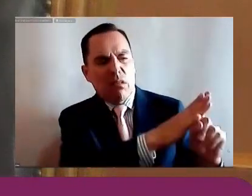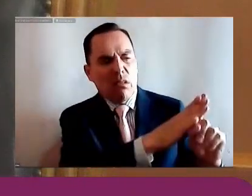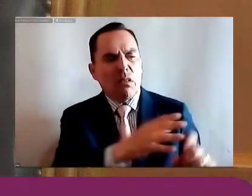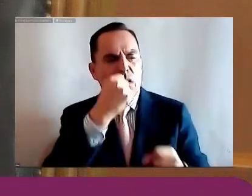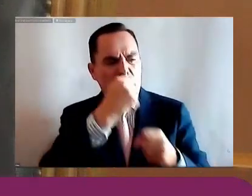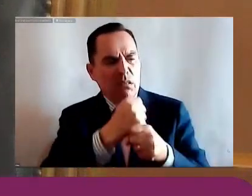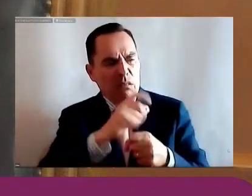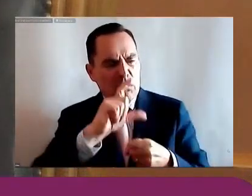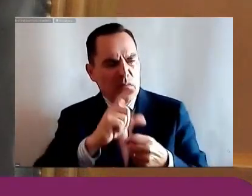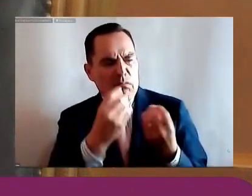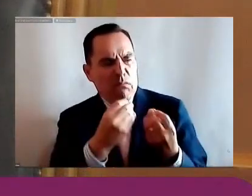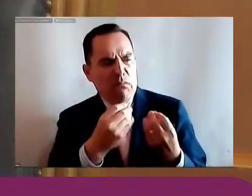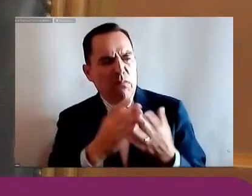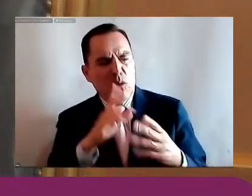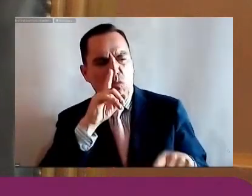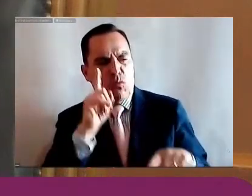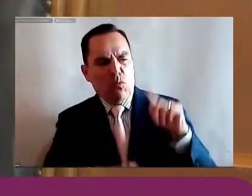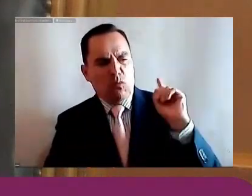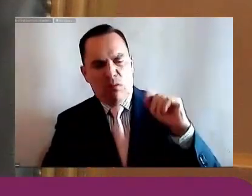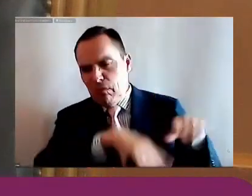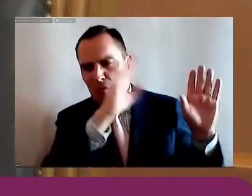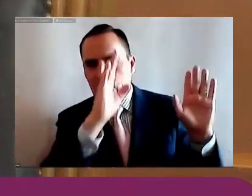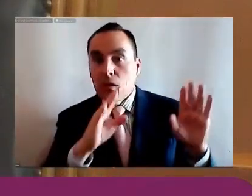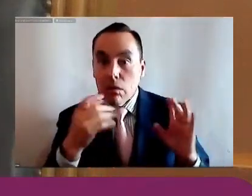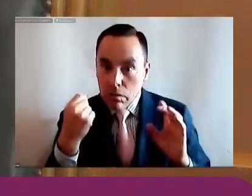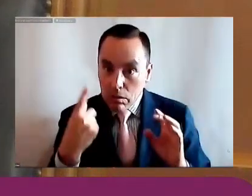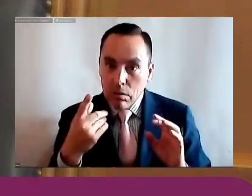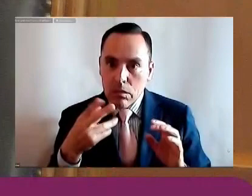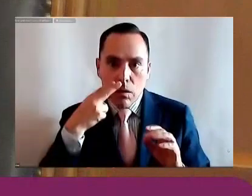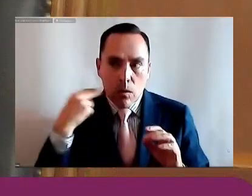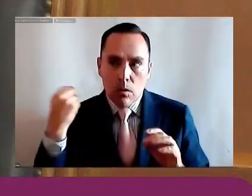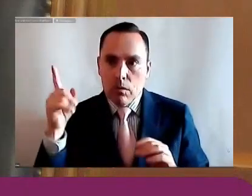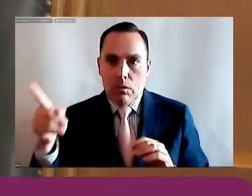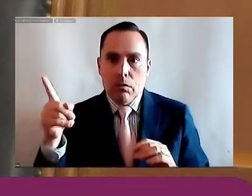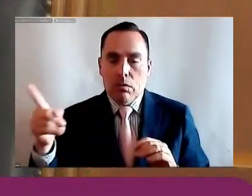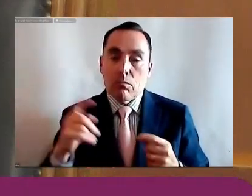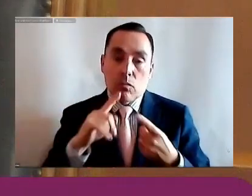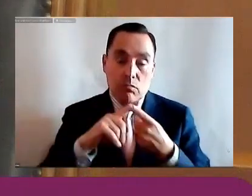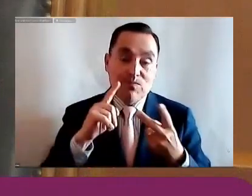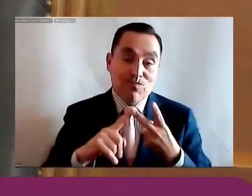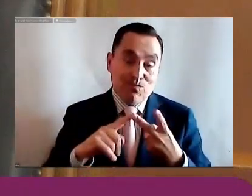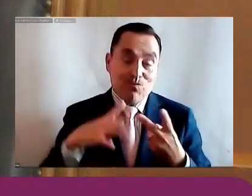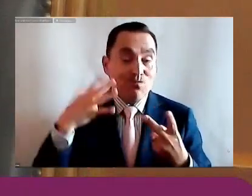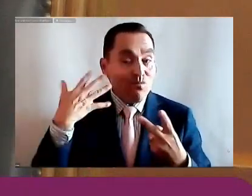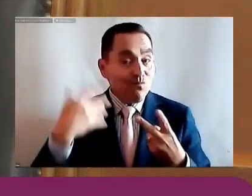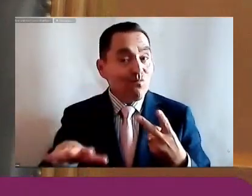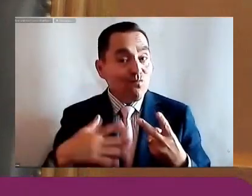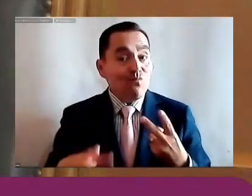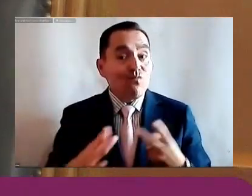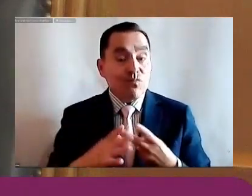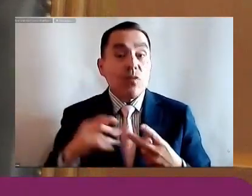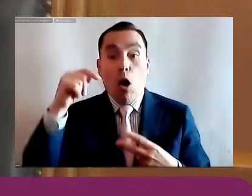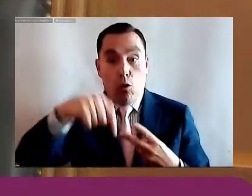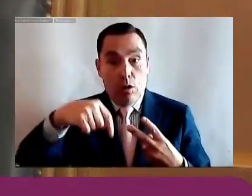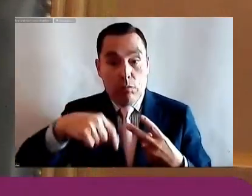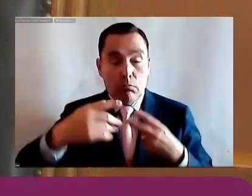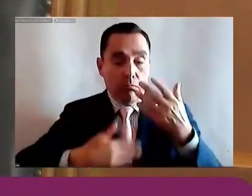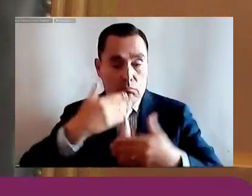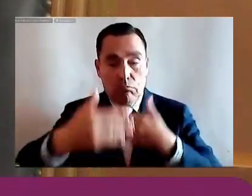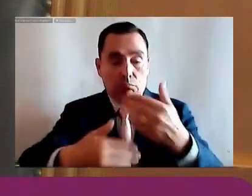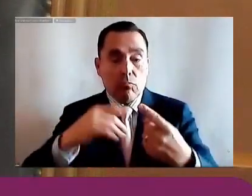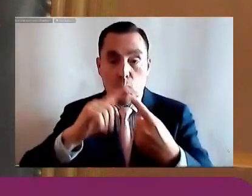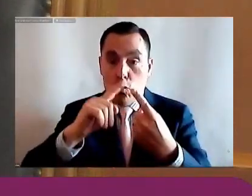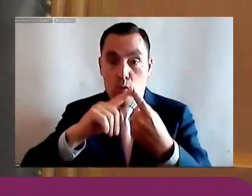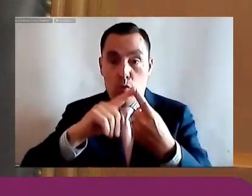de trabajo. Pero ahí yo creo que, claro, hay dos cuestiones que han sido de mucho progreso. Una es estas normas